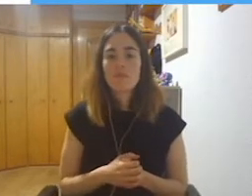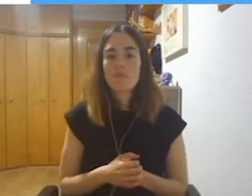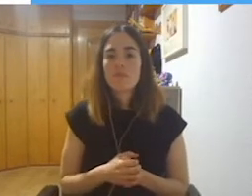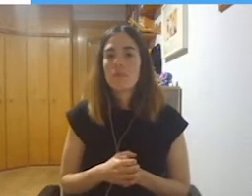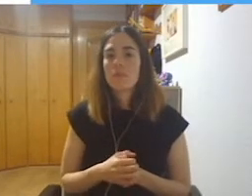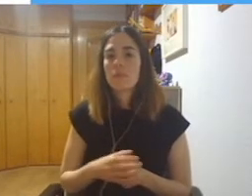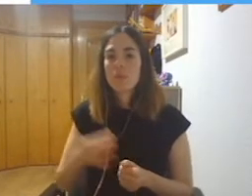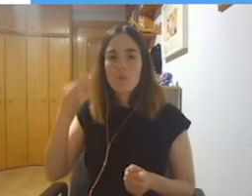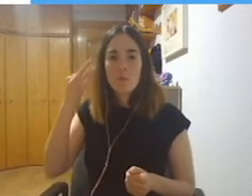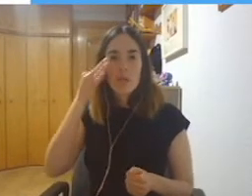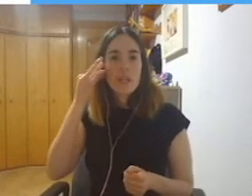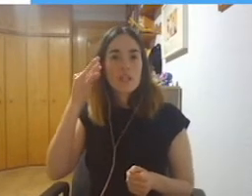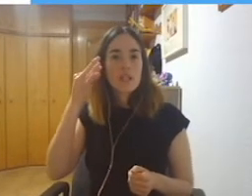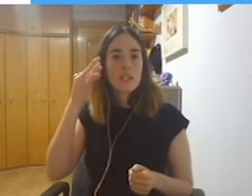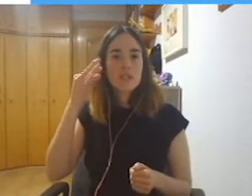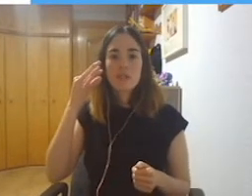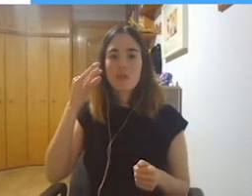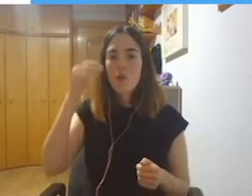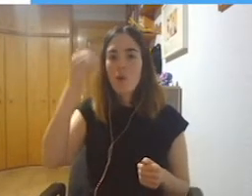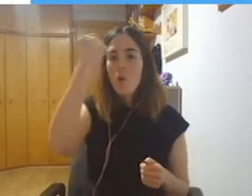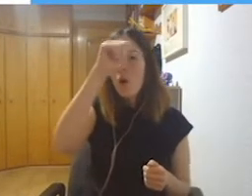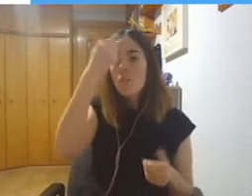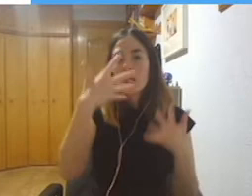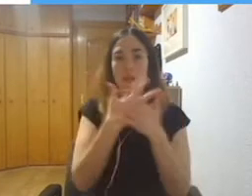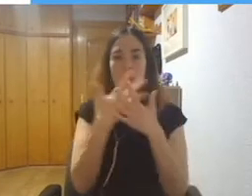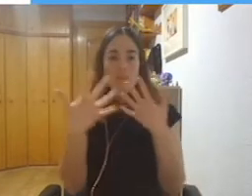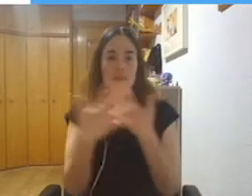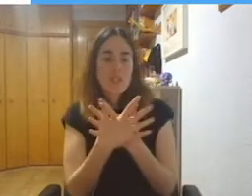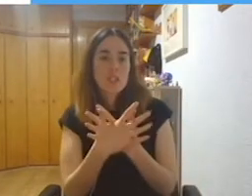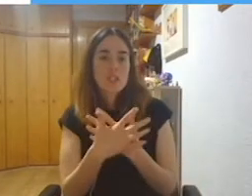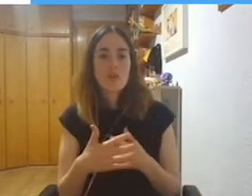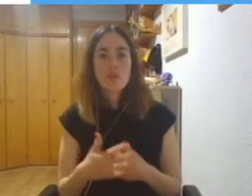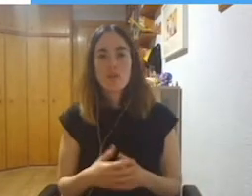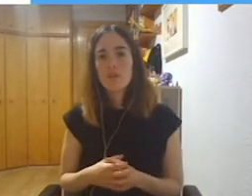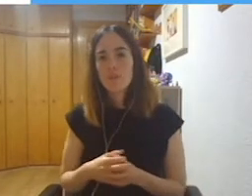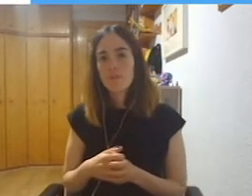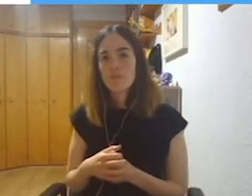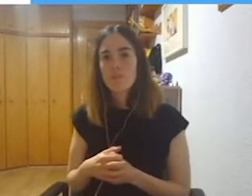Mujeres, mujeres, hombres, mixto.